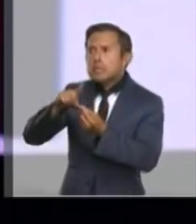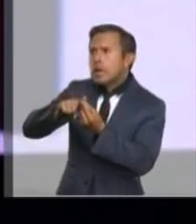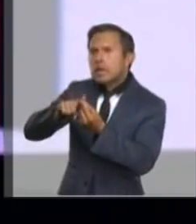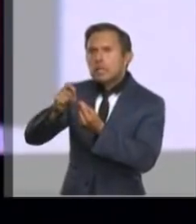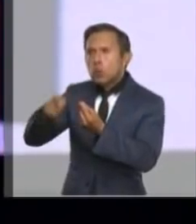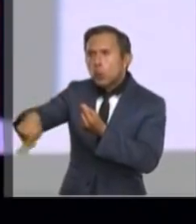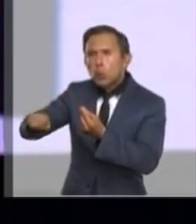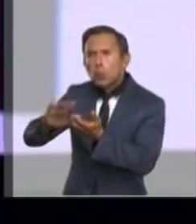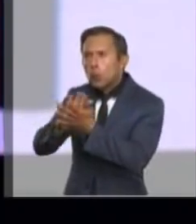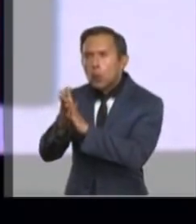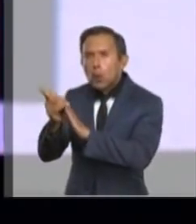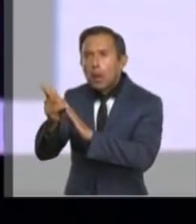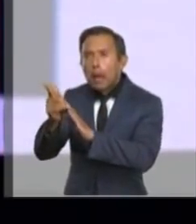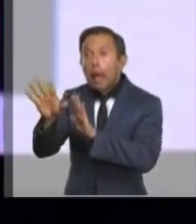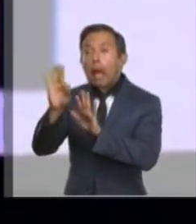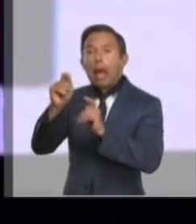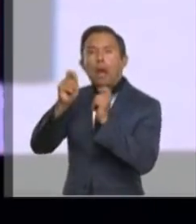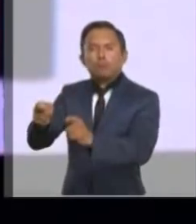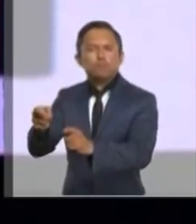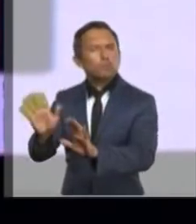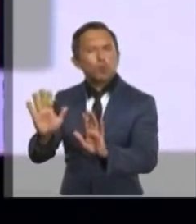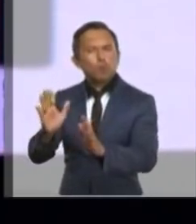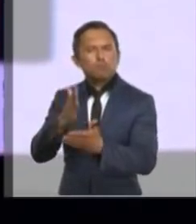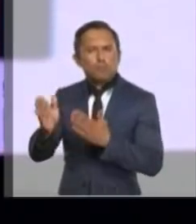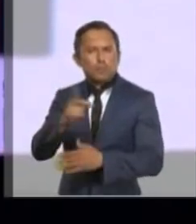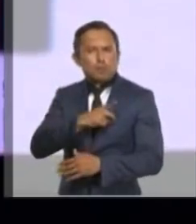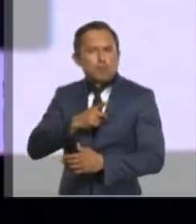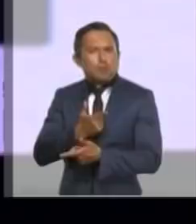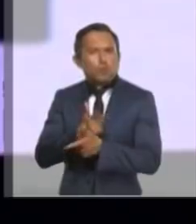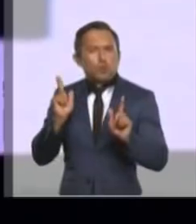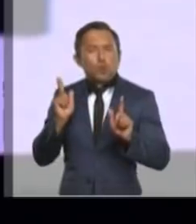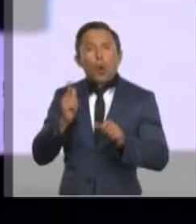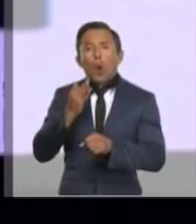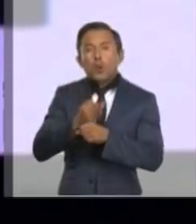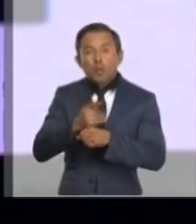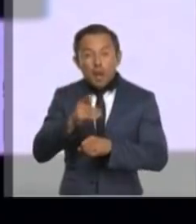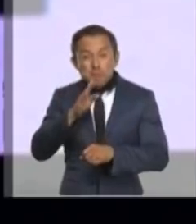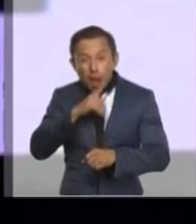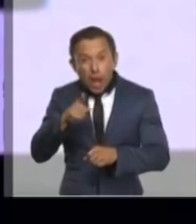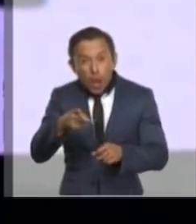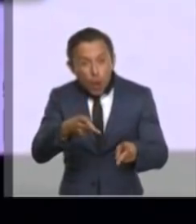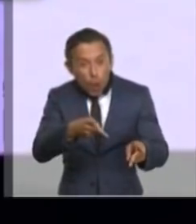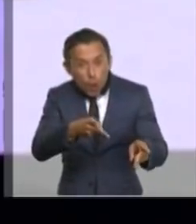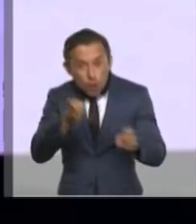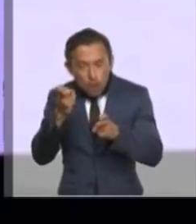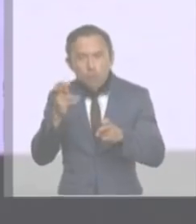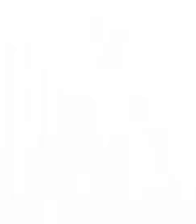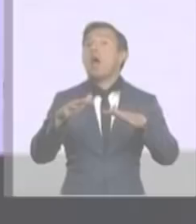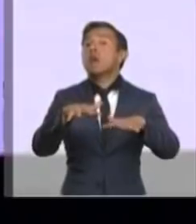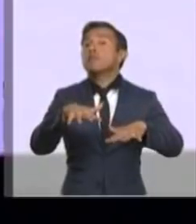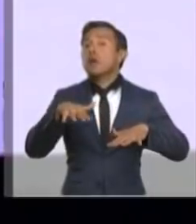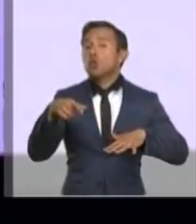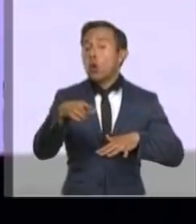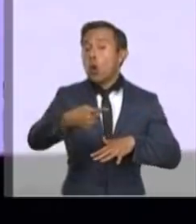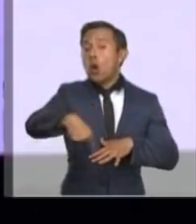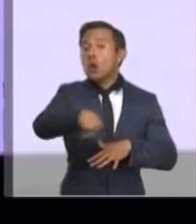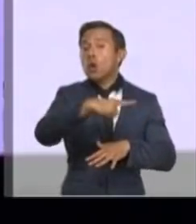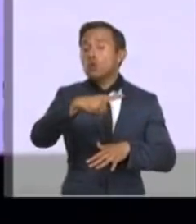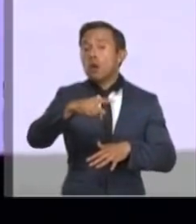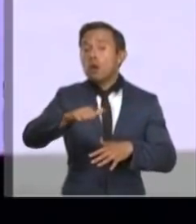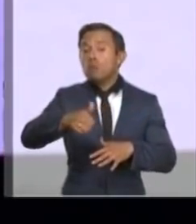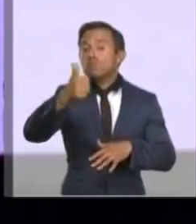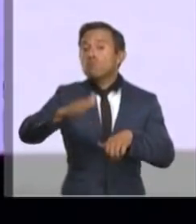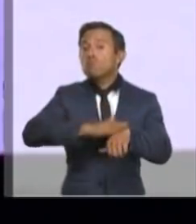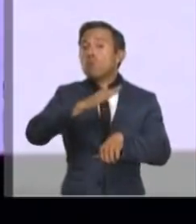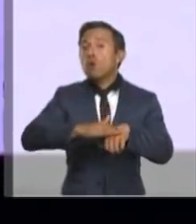tenemos que mocharle la mano al que robe, así, de simple. Yo presentaré una iniciativa al Congreso. Necesitamos